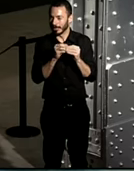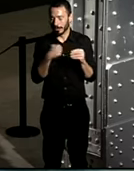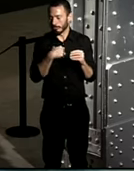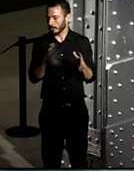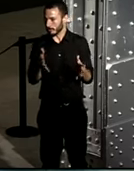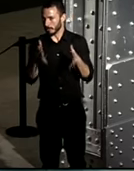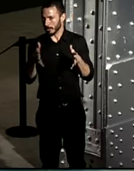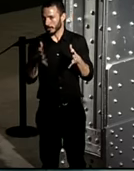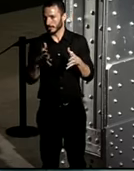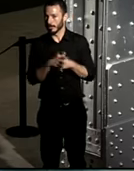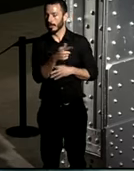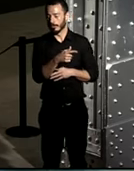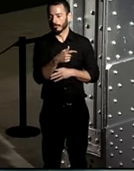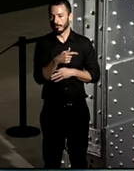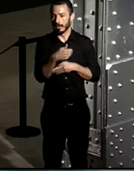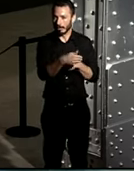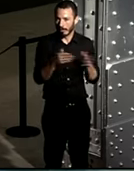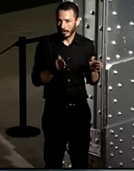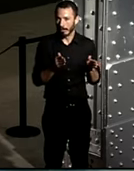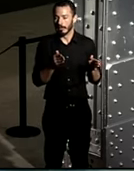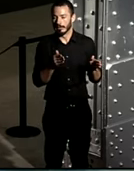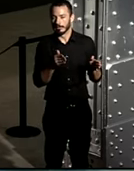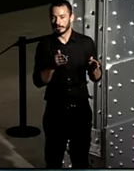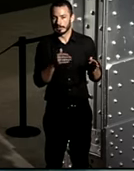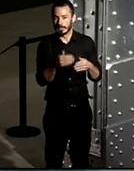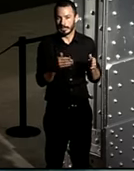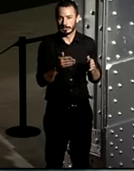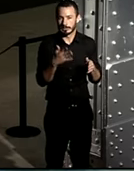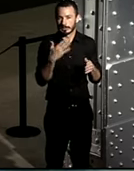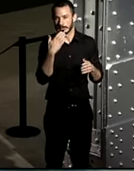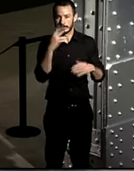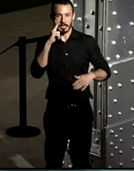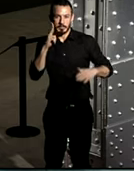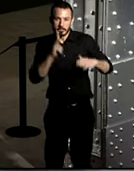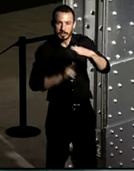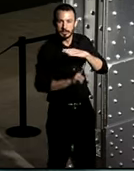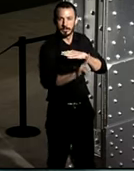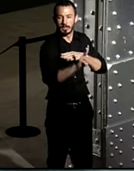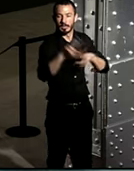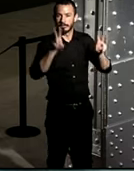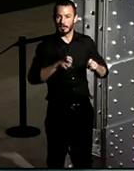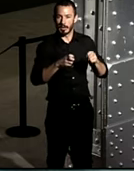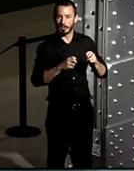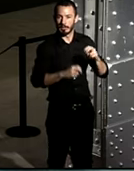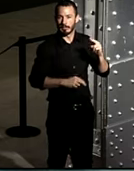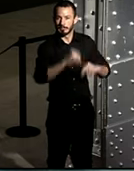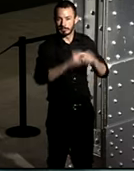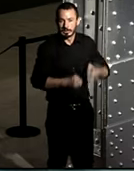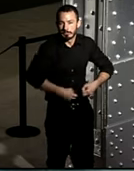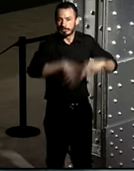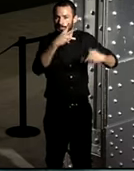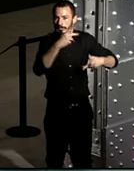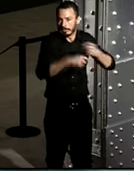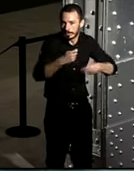también La Caja, que con La Caja tuviste ahí una especie de premonición sobre la especulación inmobiliaria. Ya, bueno, no, premonición. ¿Tú